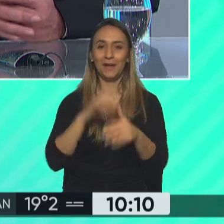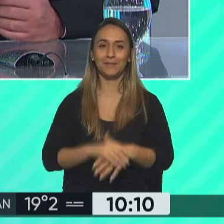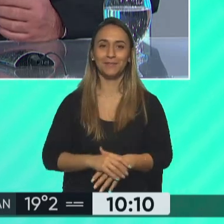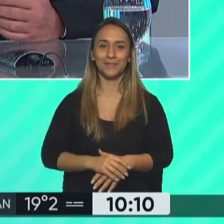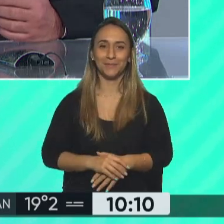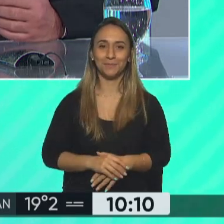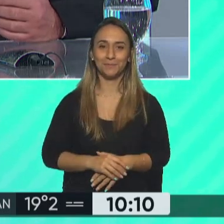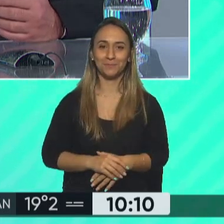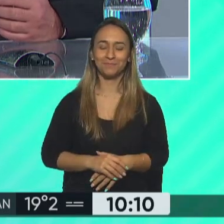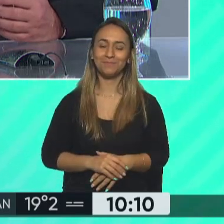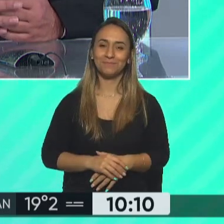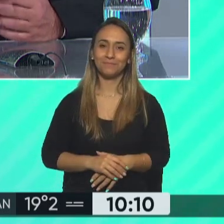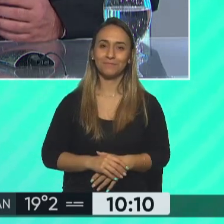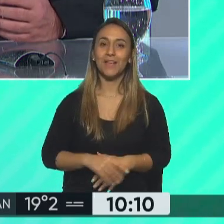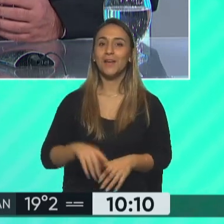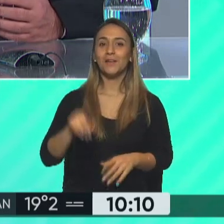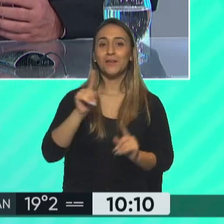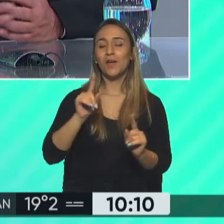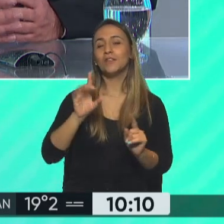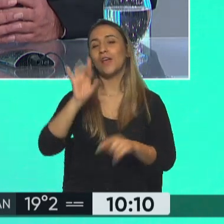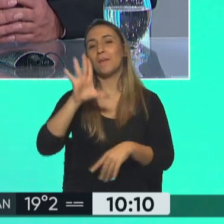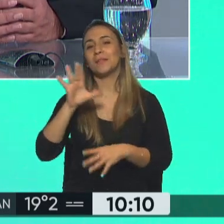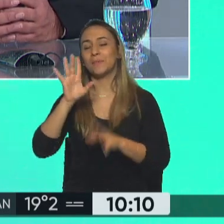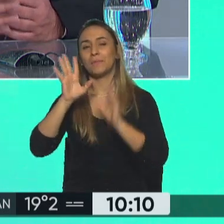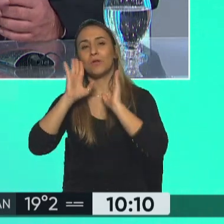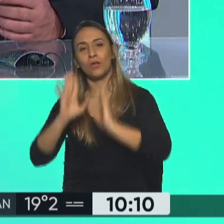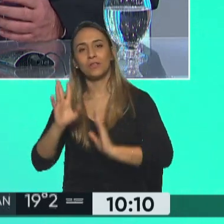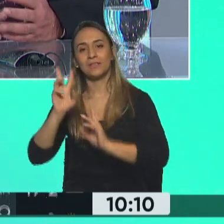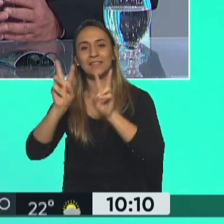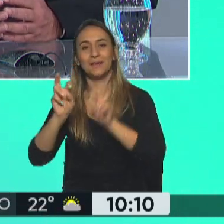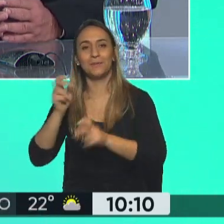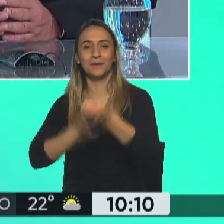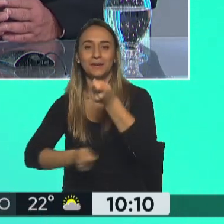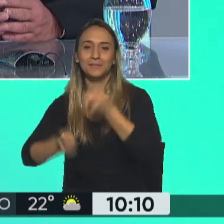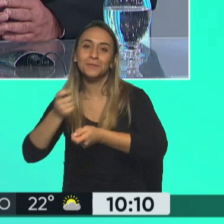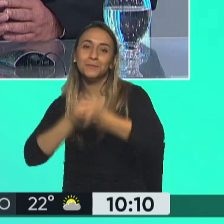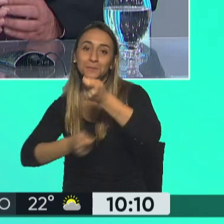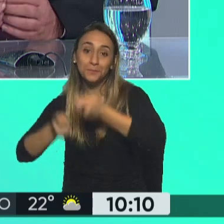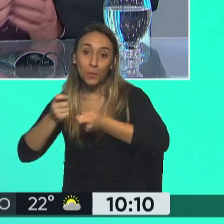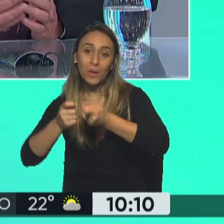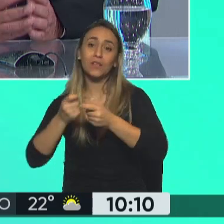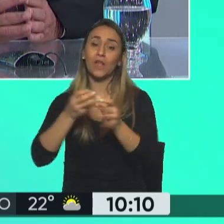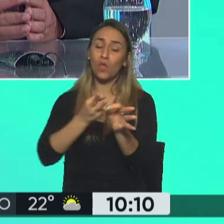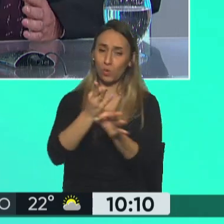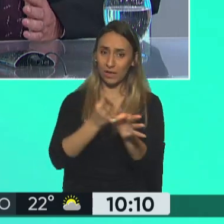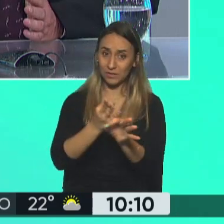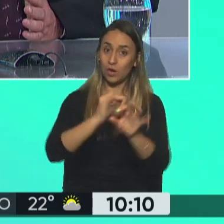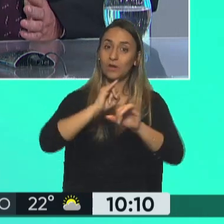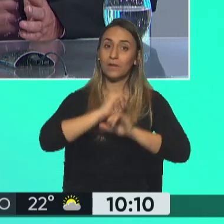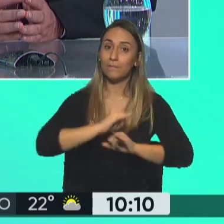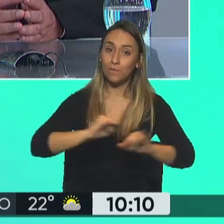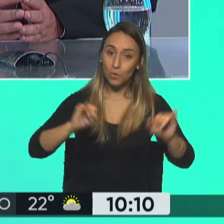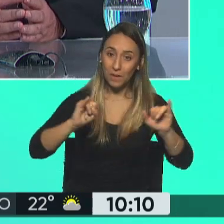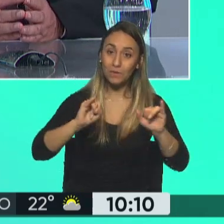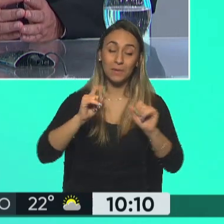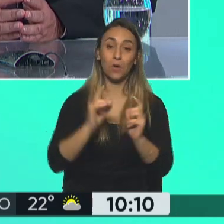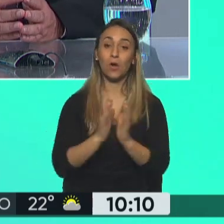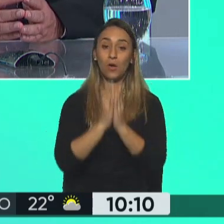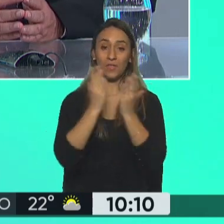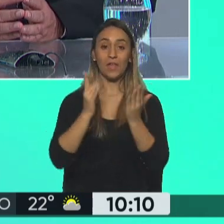sea, no solamente el libre comercio, la educación, la información. La Gaceta es